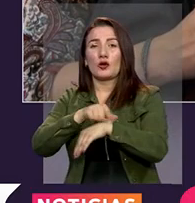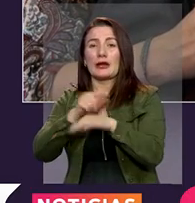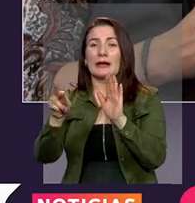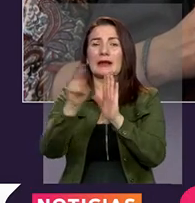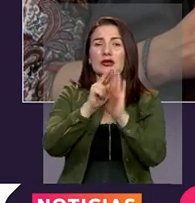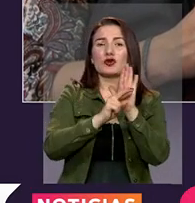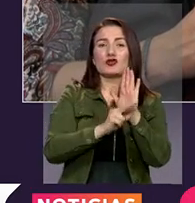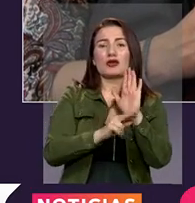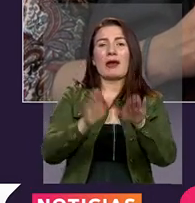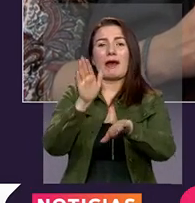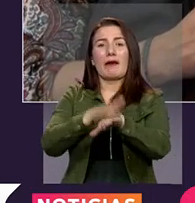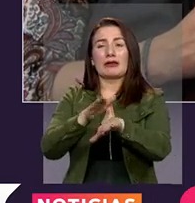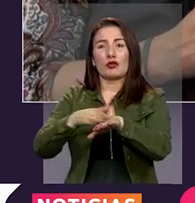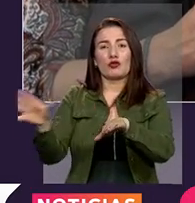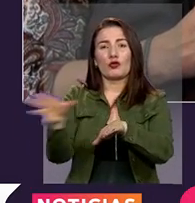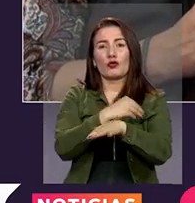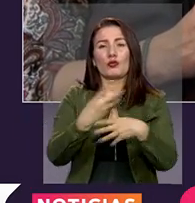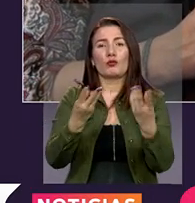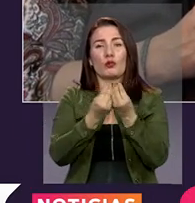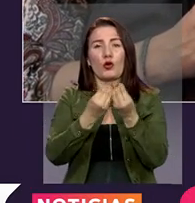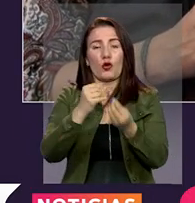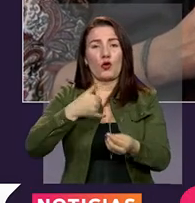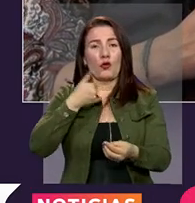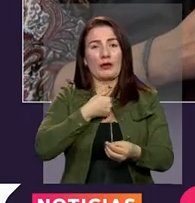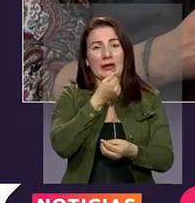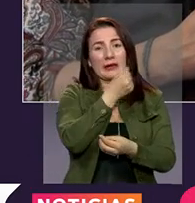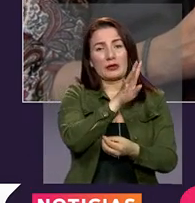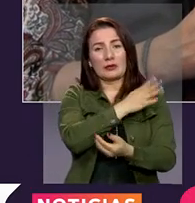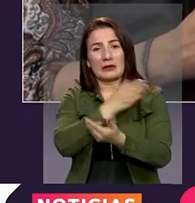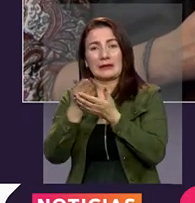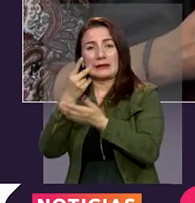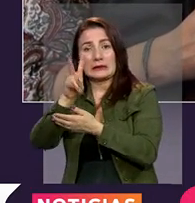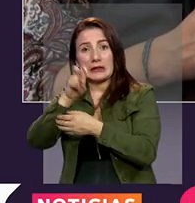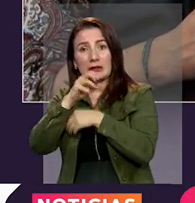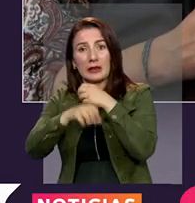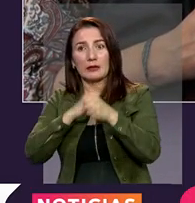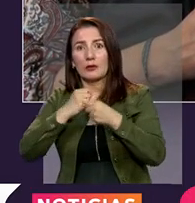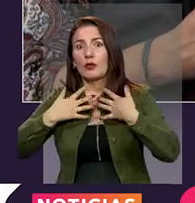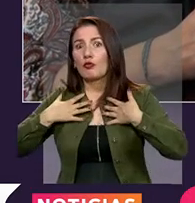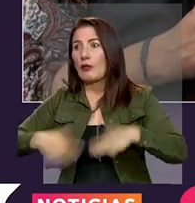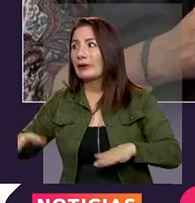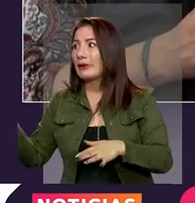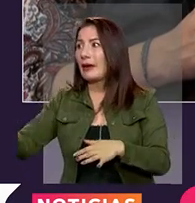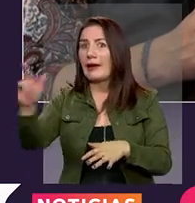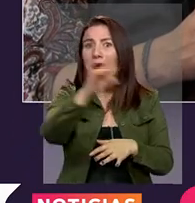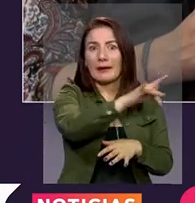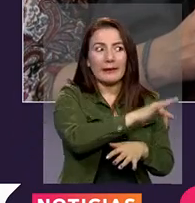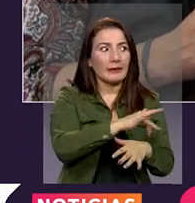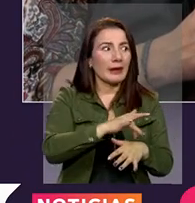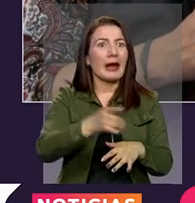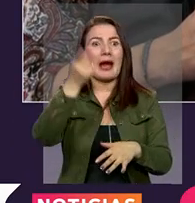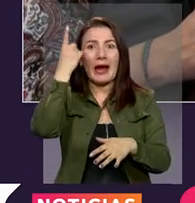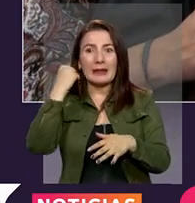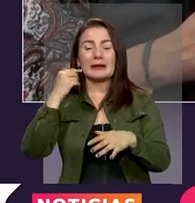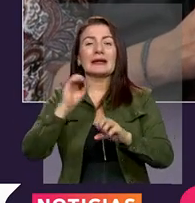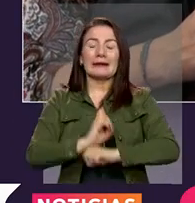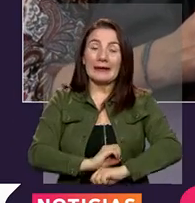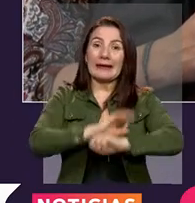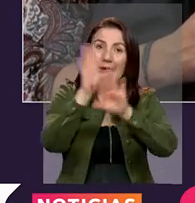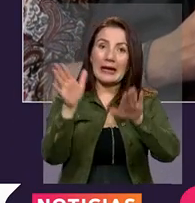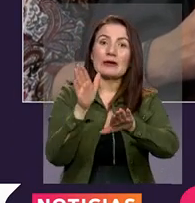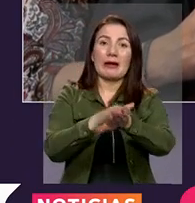resolución en la que se les señala a los jóvenes entre 14 y 17 años que pueden votar en cualquier puesto de votación. Nosotros ayer fuimos absolutamente